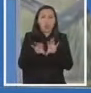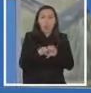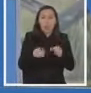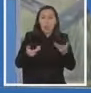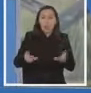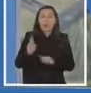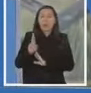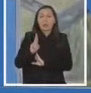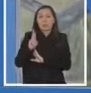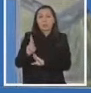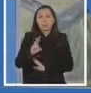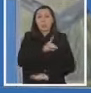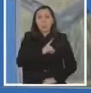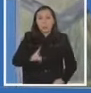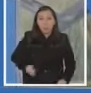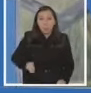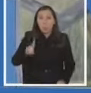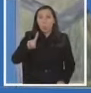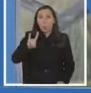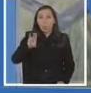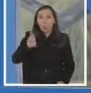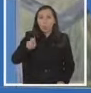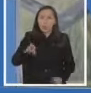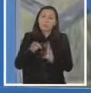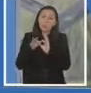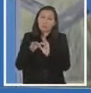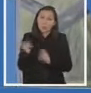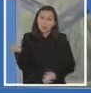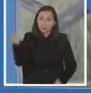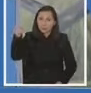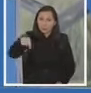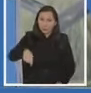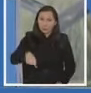Hoy día representada por el diputado Durán, muchas gracias por estar acá presente.